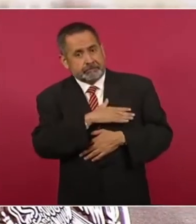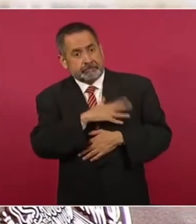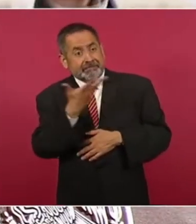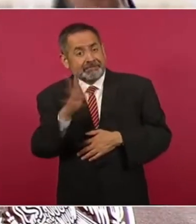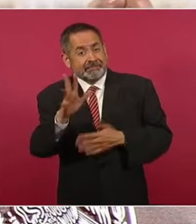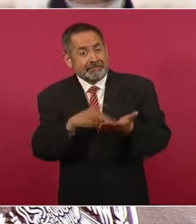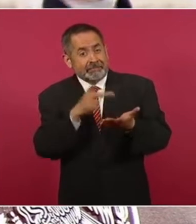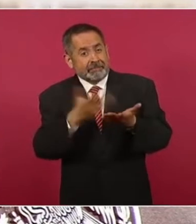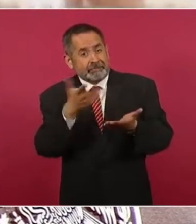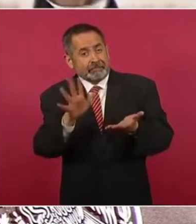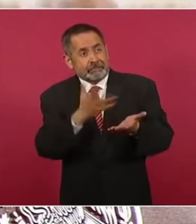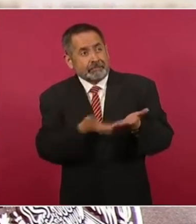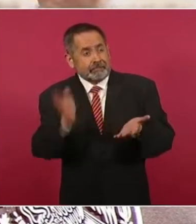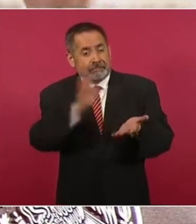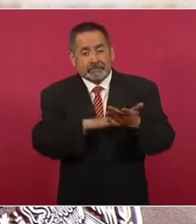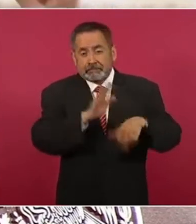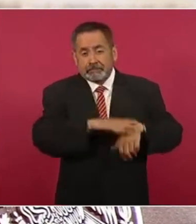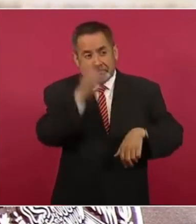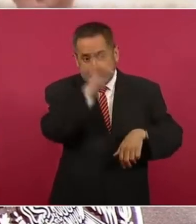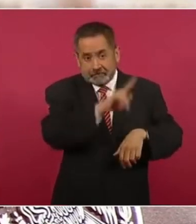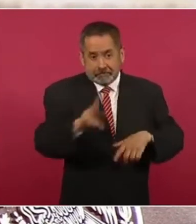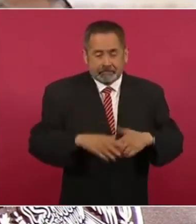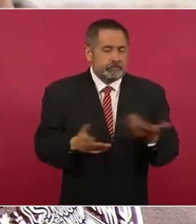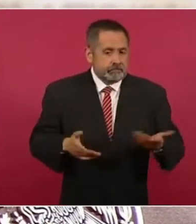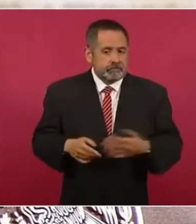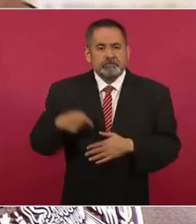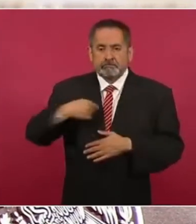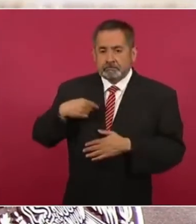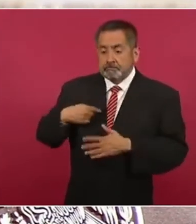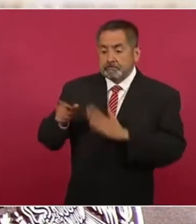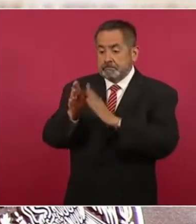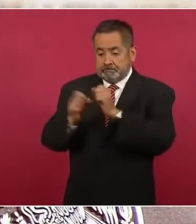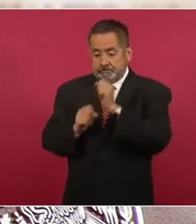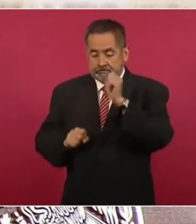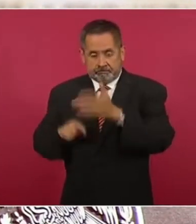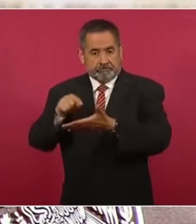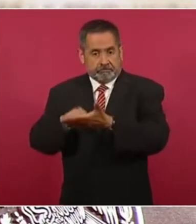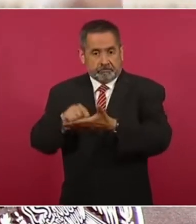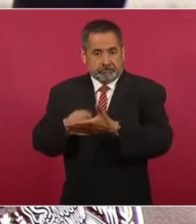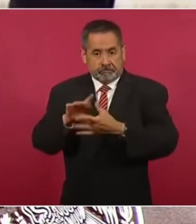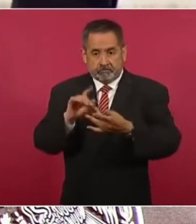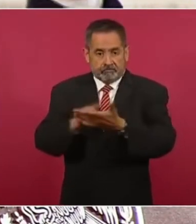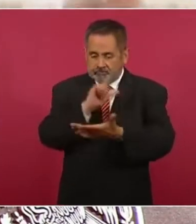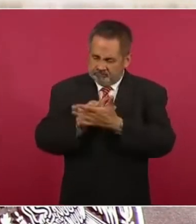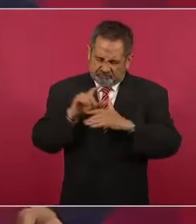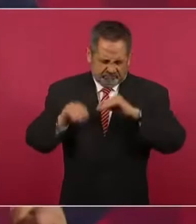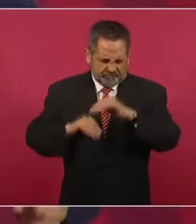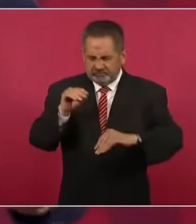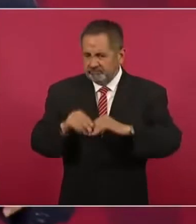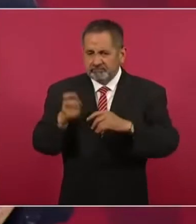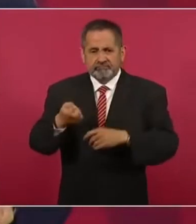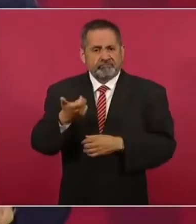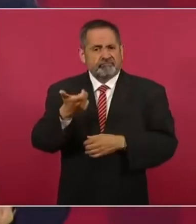Y ahora que se declaró constitucional la reforma eléctrica, vamos a mantener